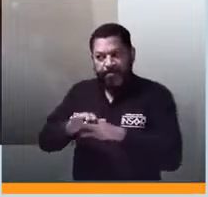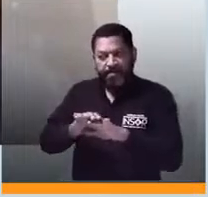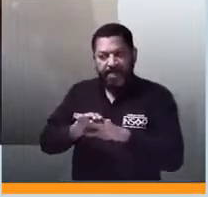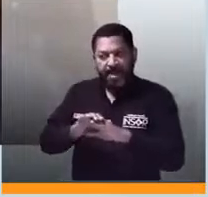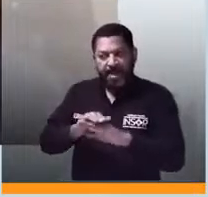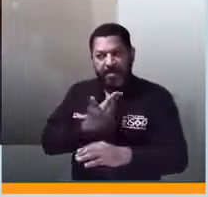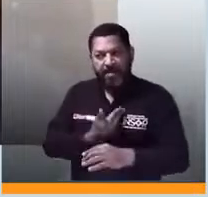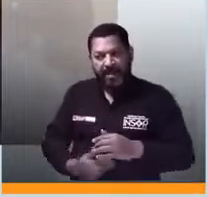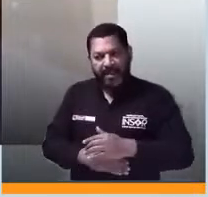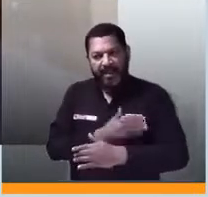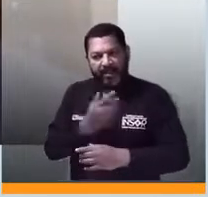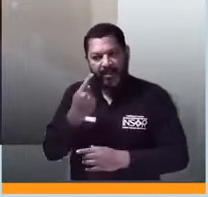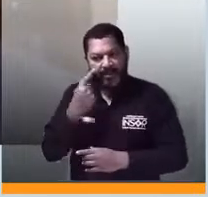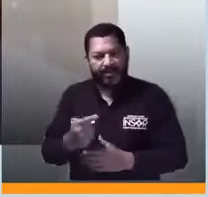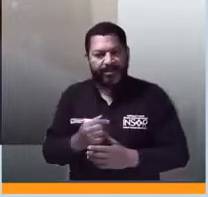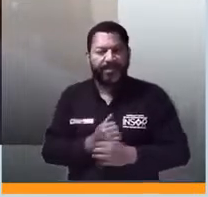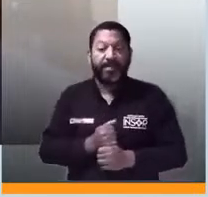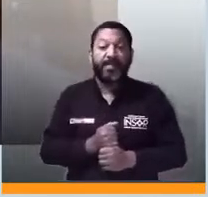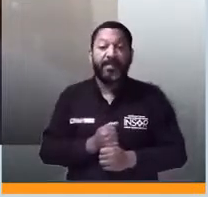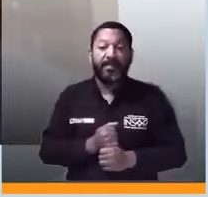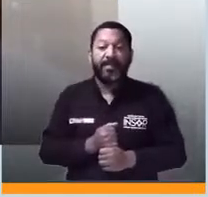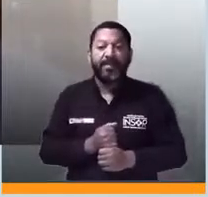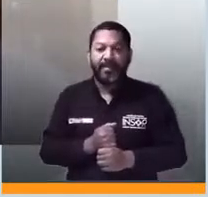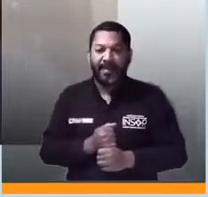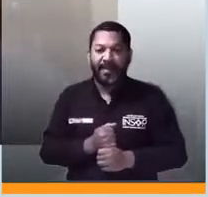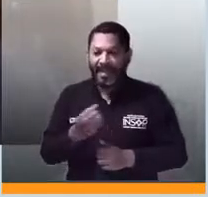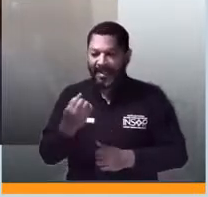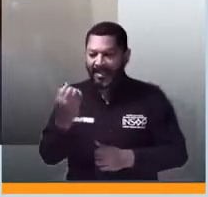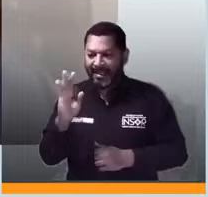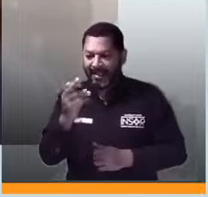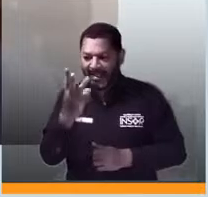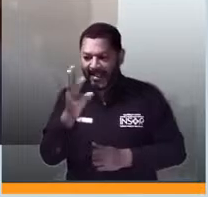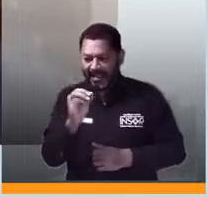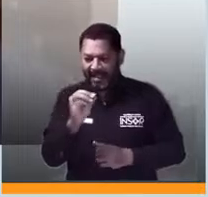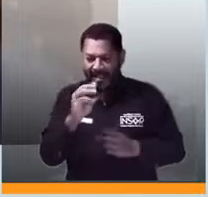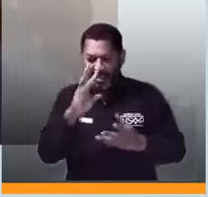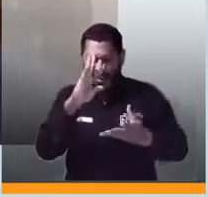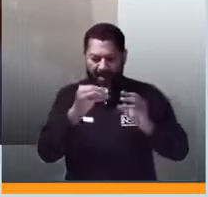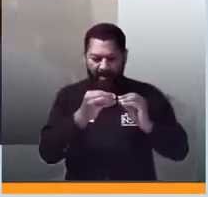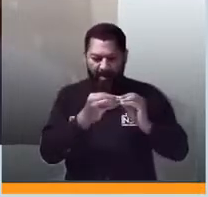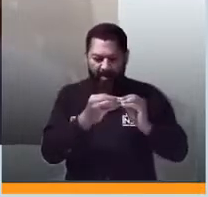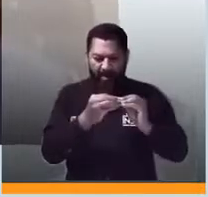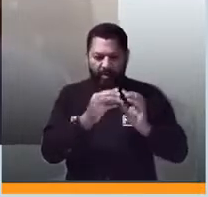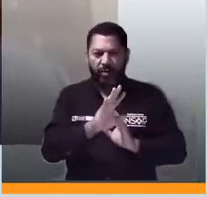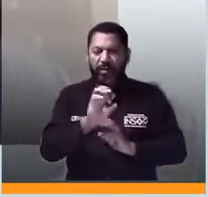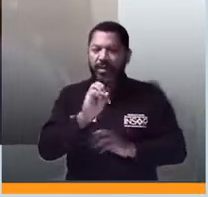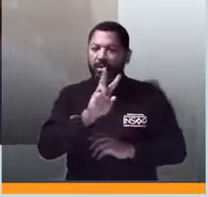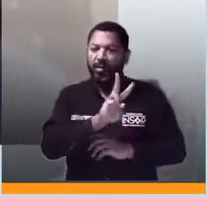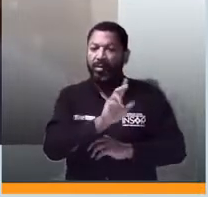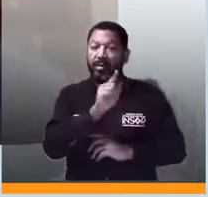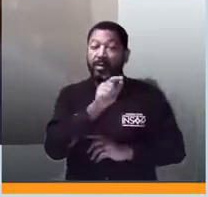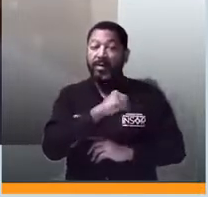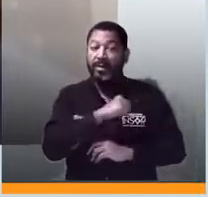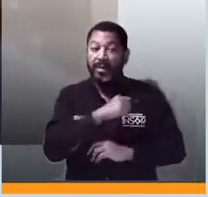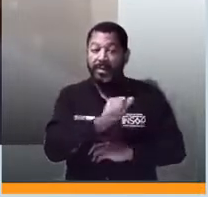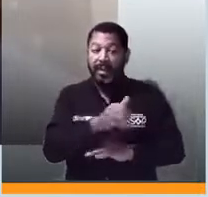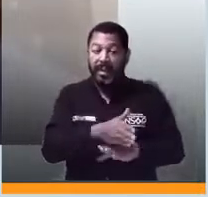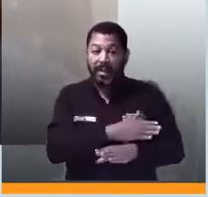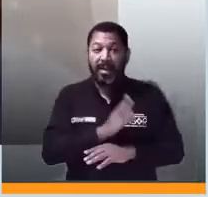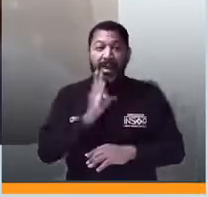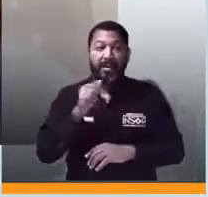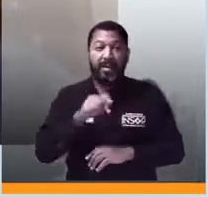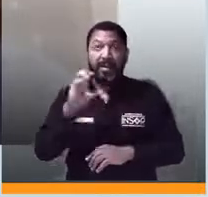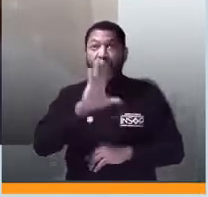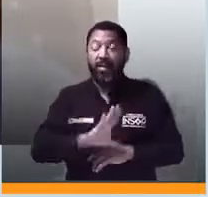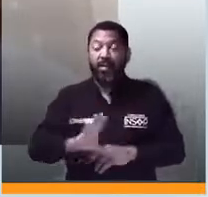resumido el 1330 y el Acuerdo 02 es ya recoge una experiencia que hemos tenido en